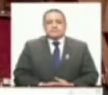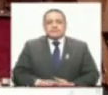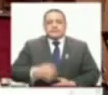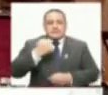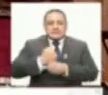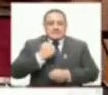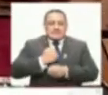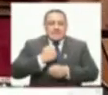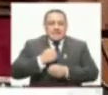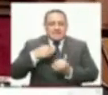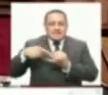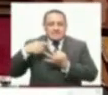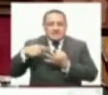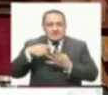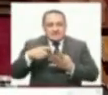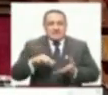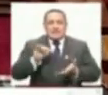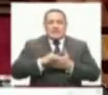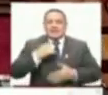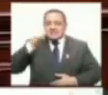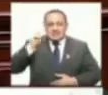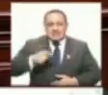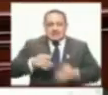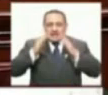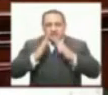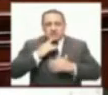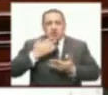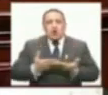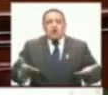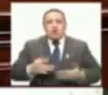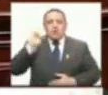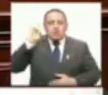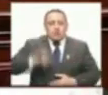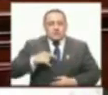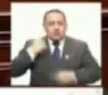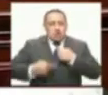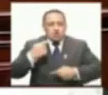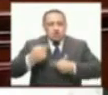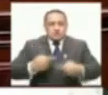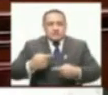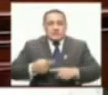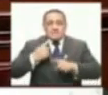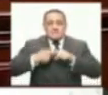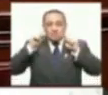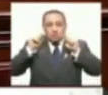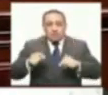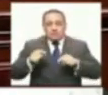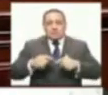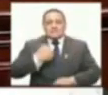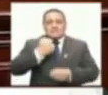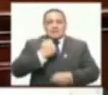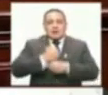Tareas que deben estar referidas a atender los asuntos urgentes de cada día. Por eso, la